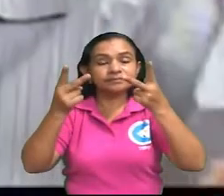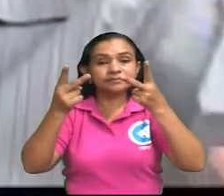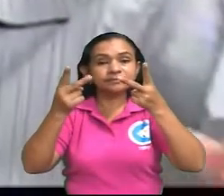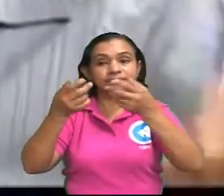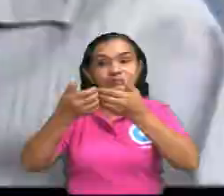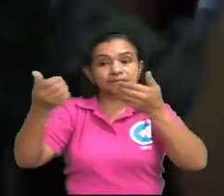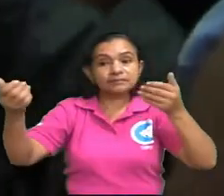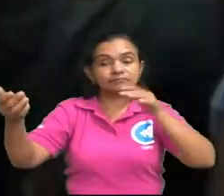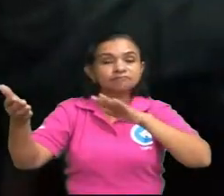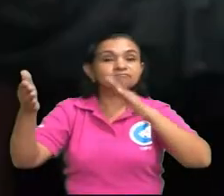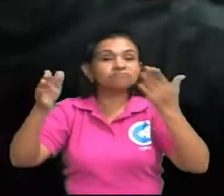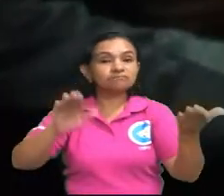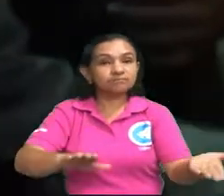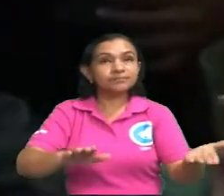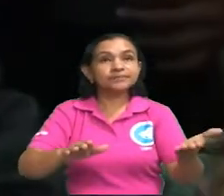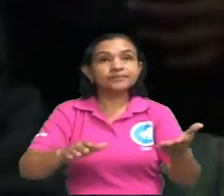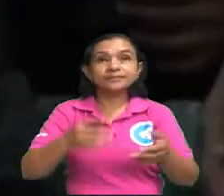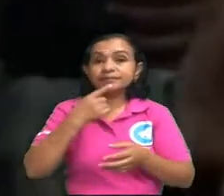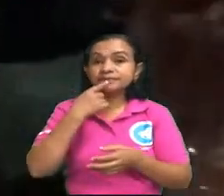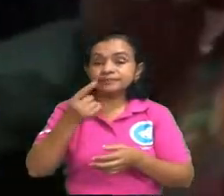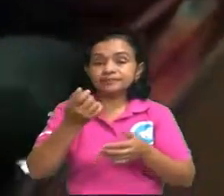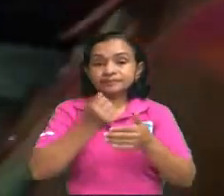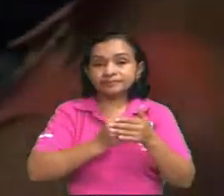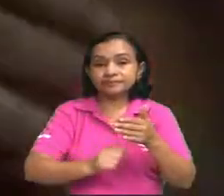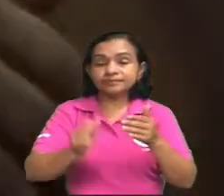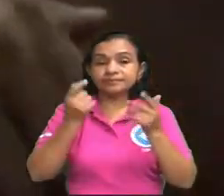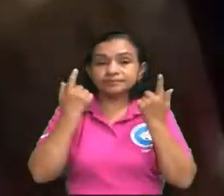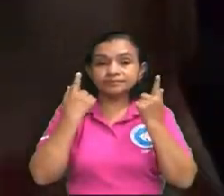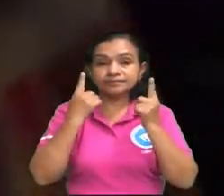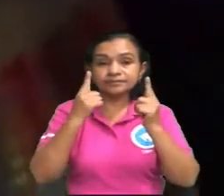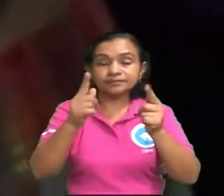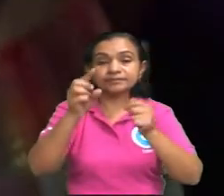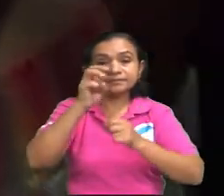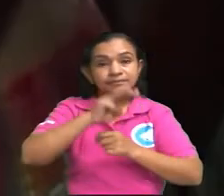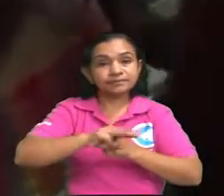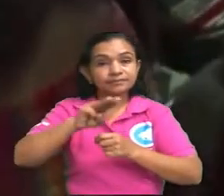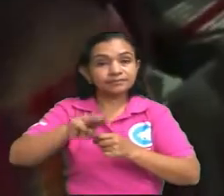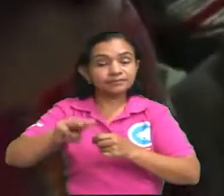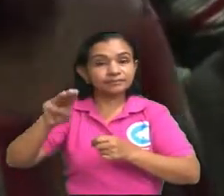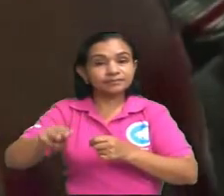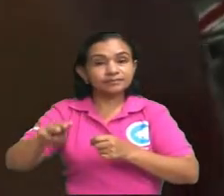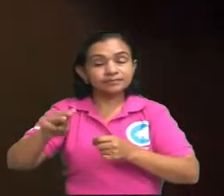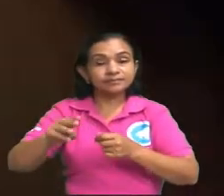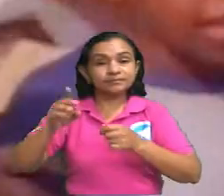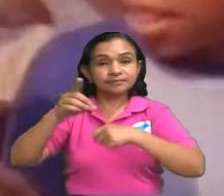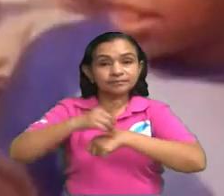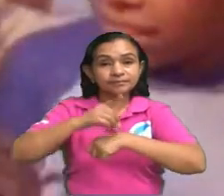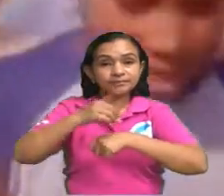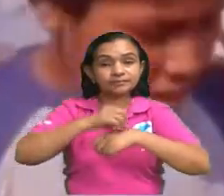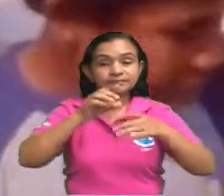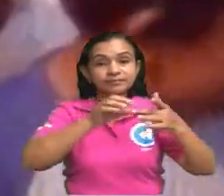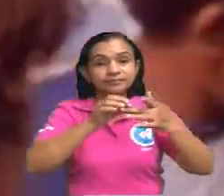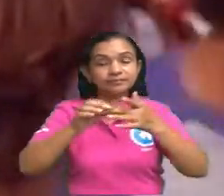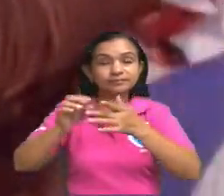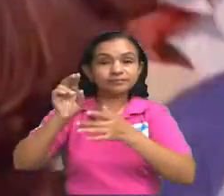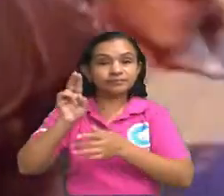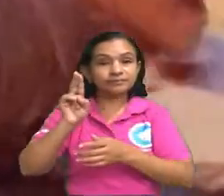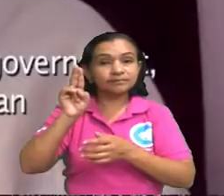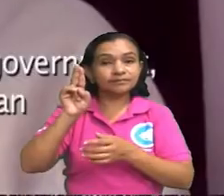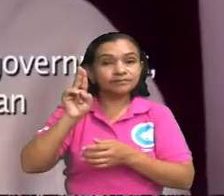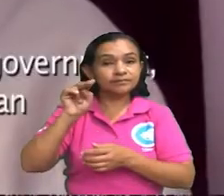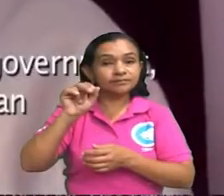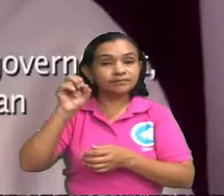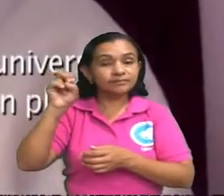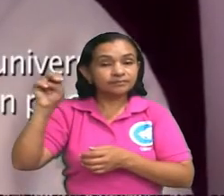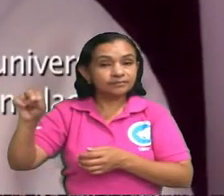es la muerte. Fue declarado hijo dilecto de Chinandega y de Matagalpa. Recibió el doctor honoris causa por la Universidad Nacional Autónoma de